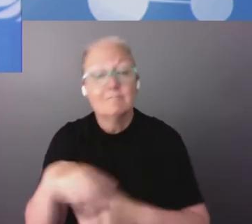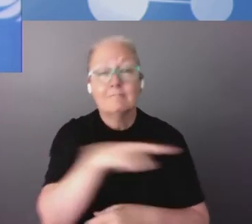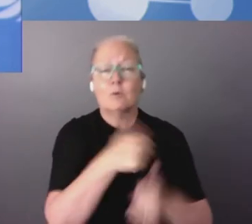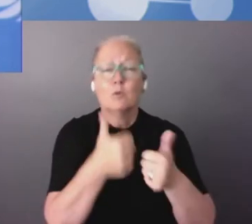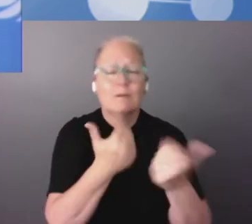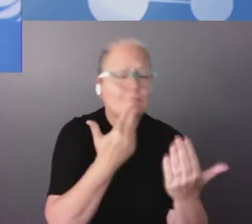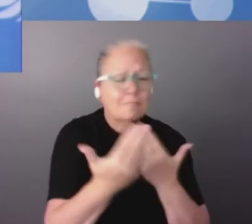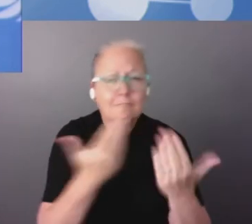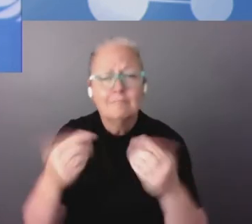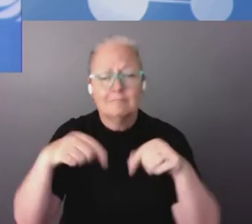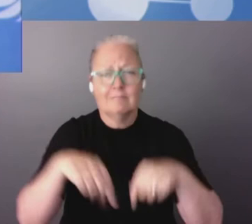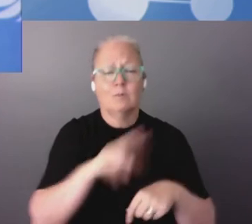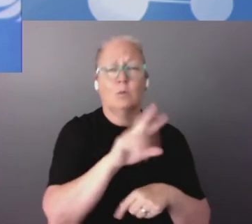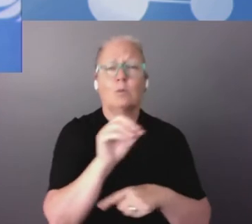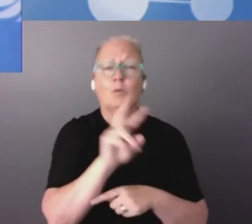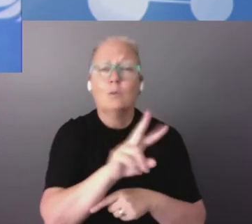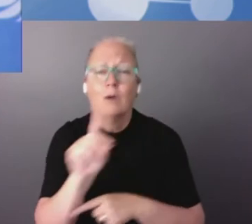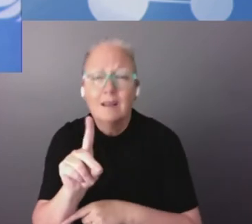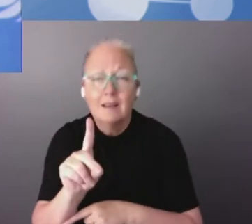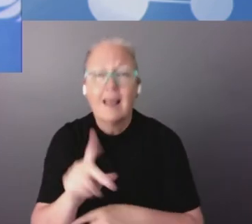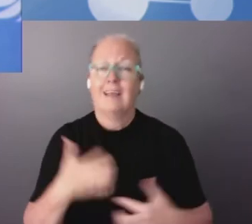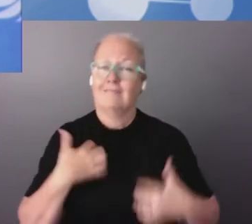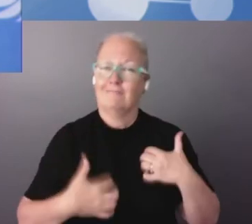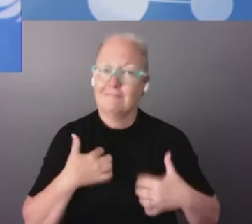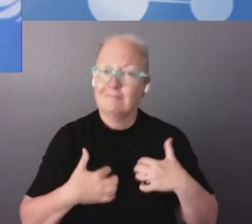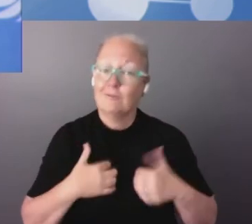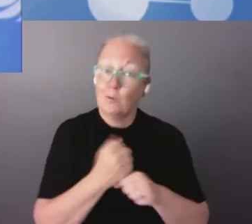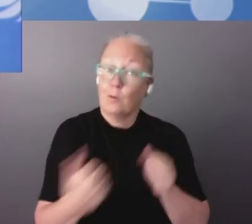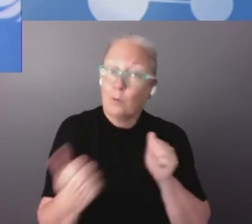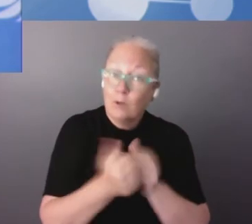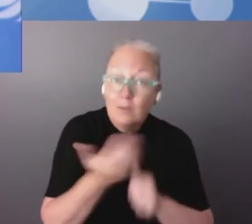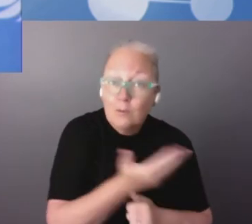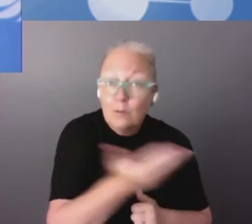participen en el foro que nosotros